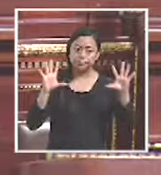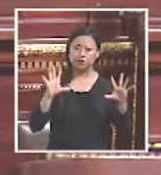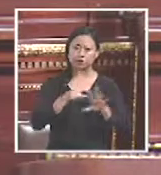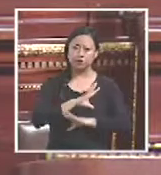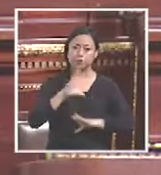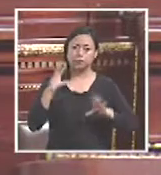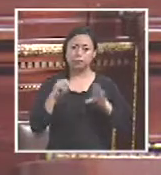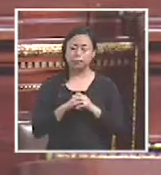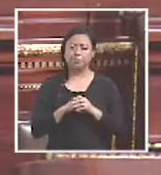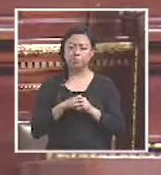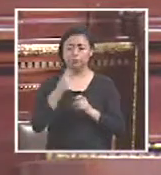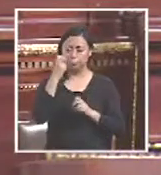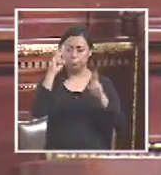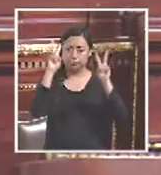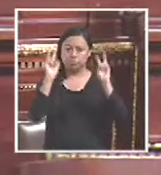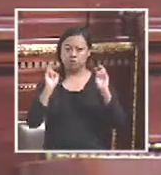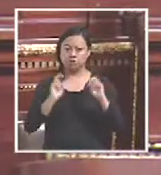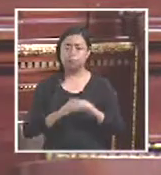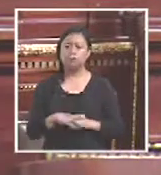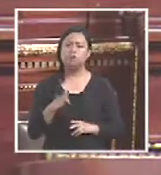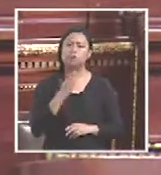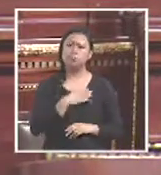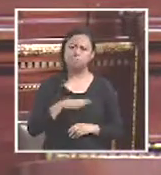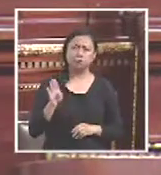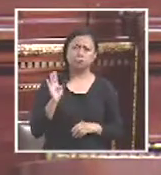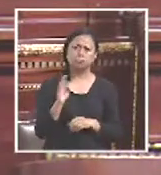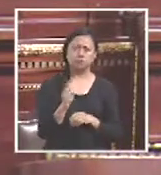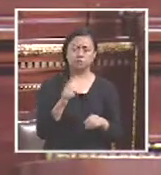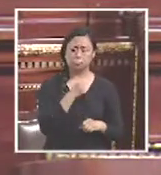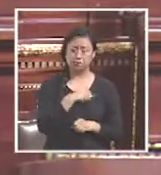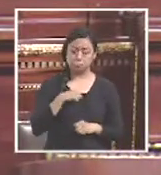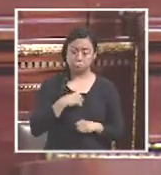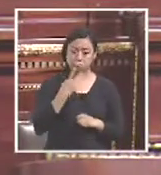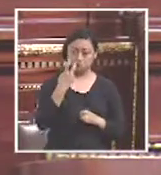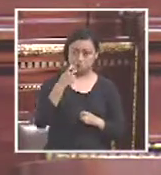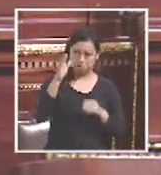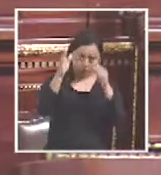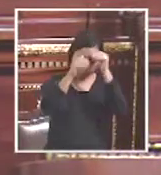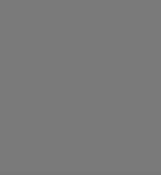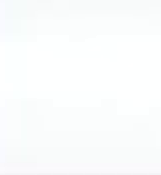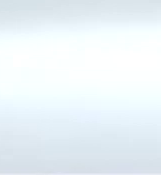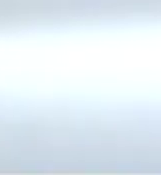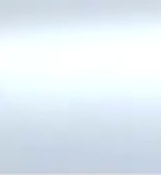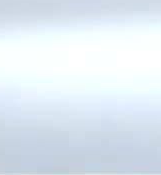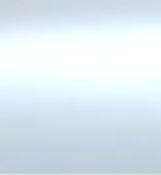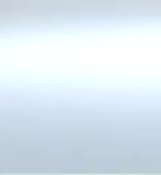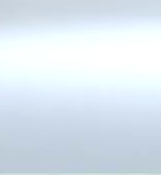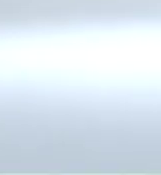transparencia en los procedimientos, así como la participación del sistema anticorrupción local.